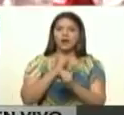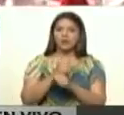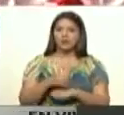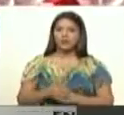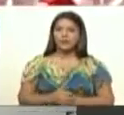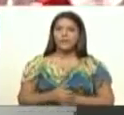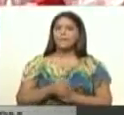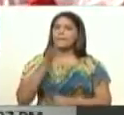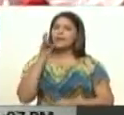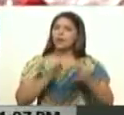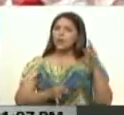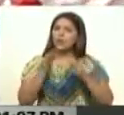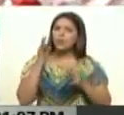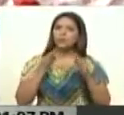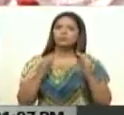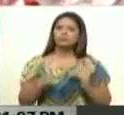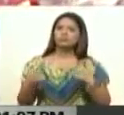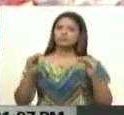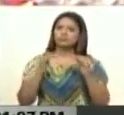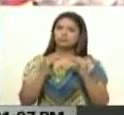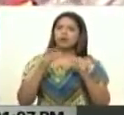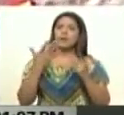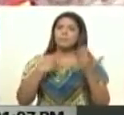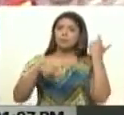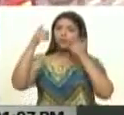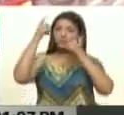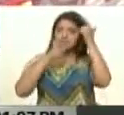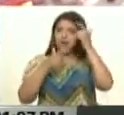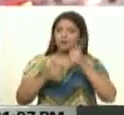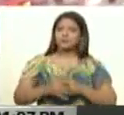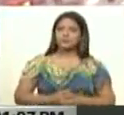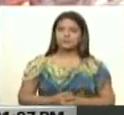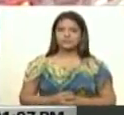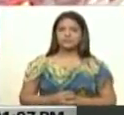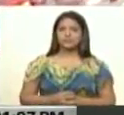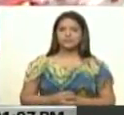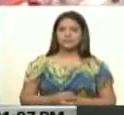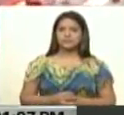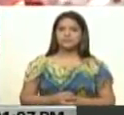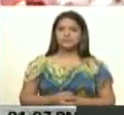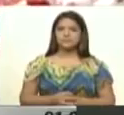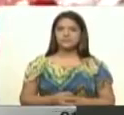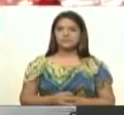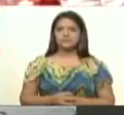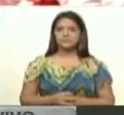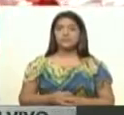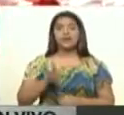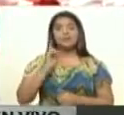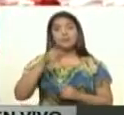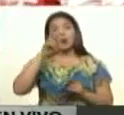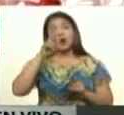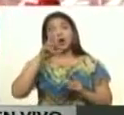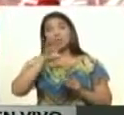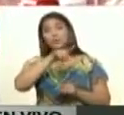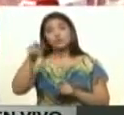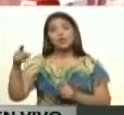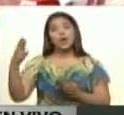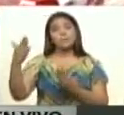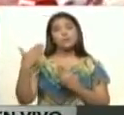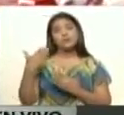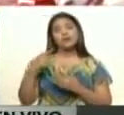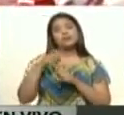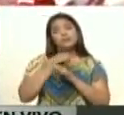una justa reivindicación por el comandante supremo Hugo Chávez. Respaldamos su decisión de extender